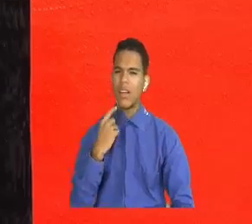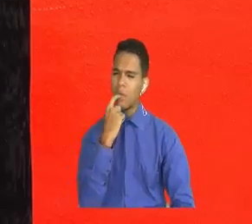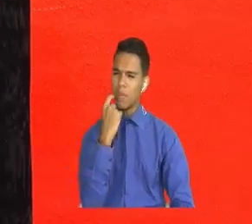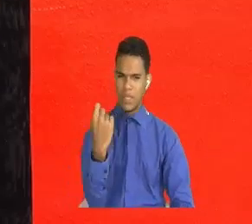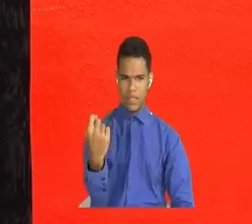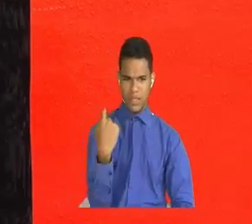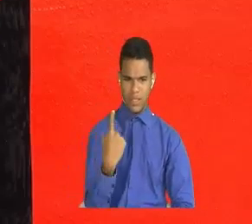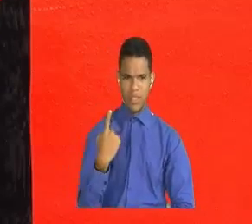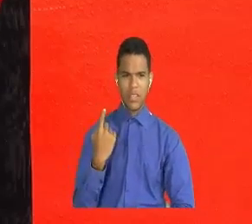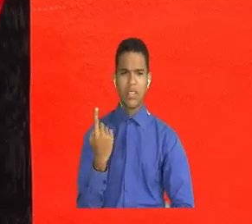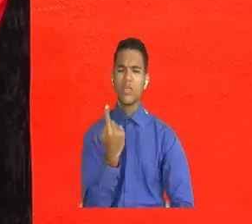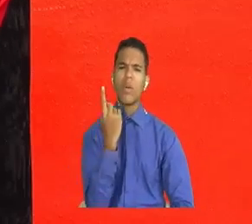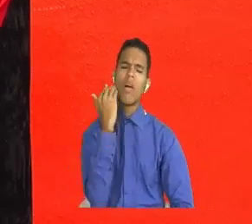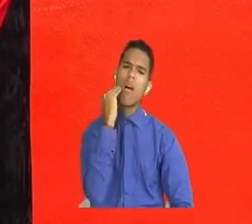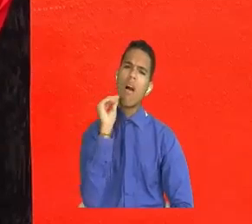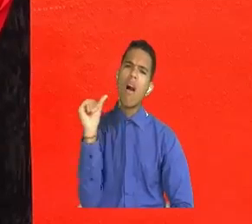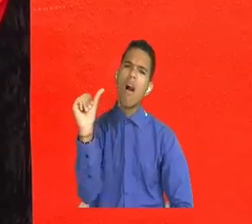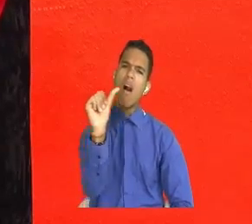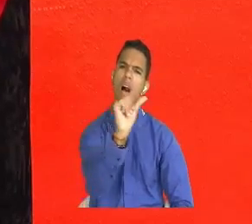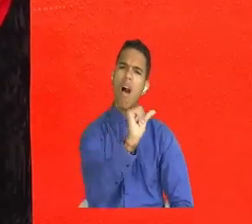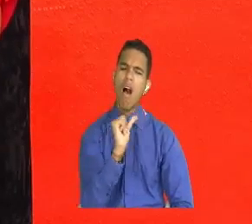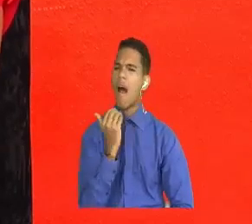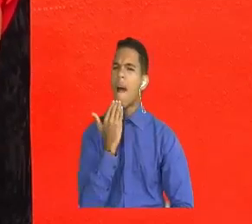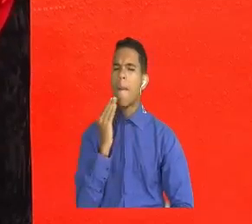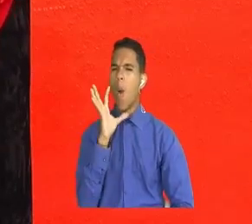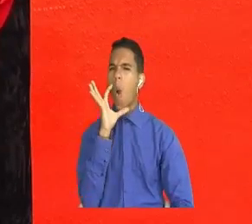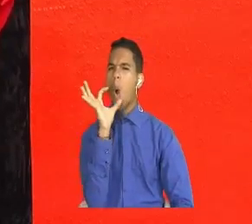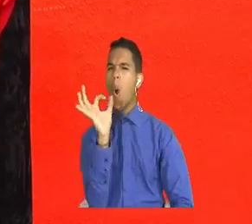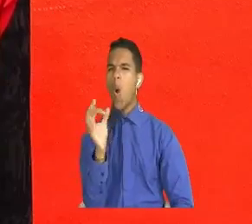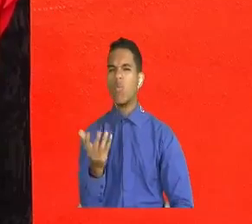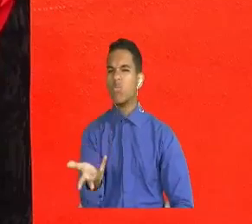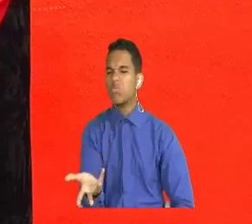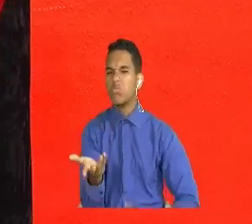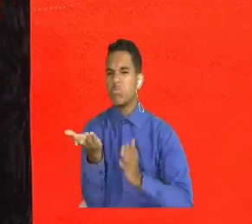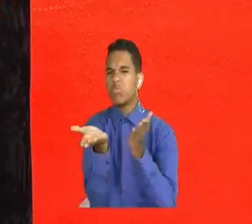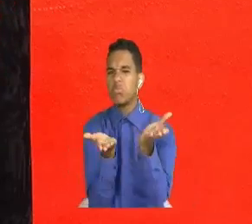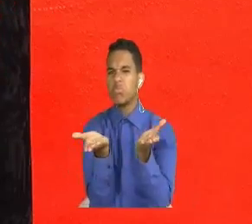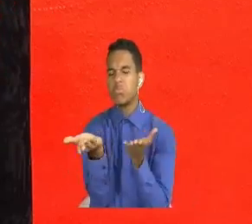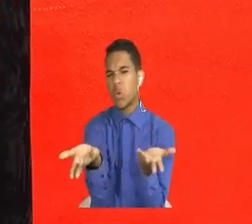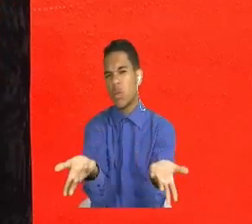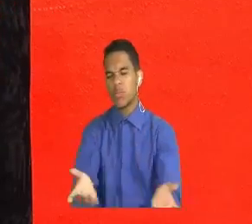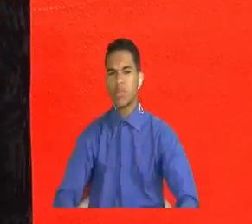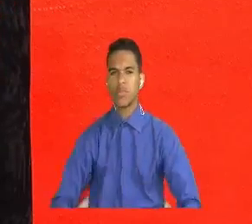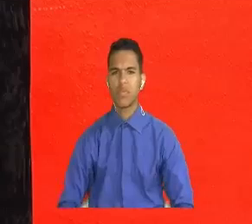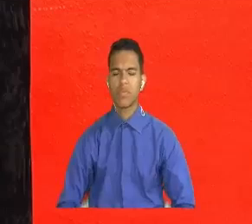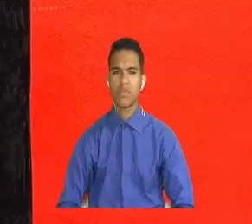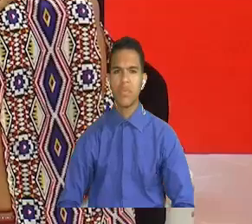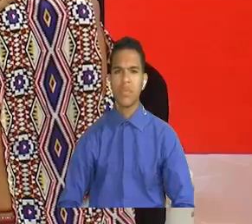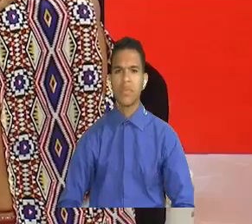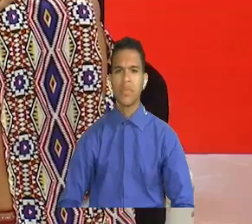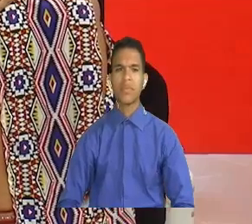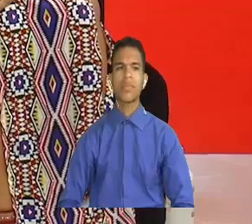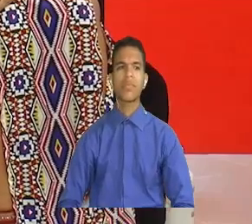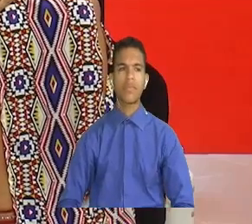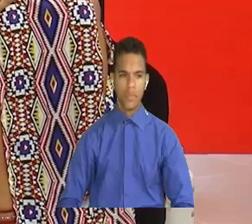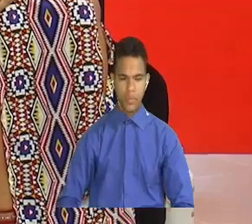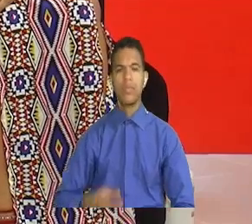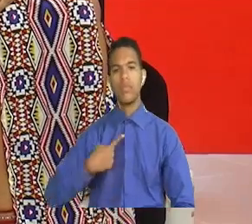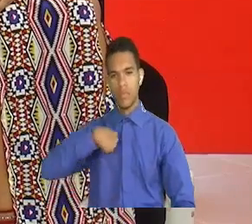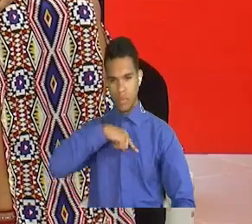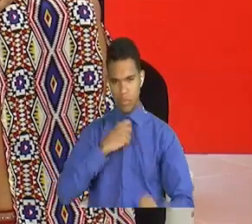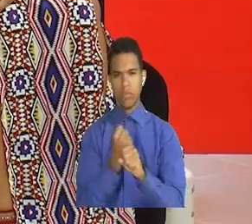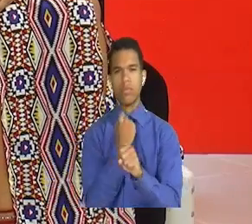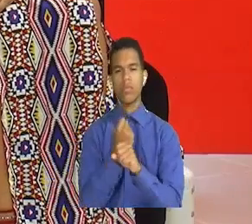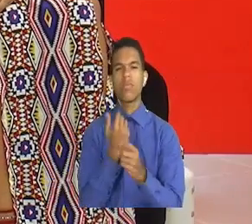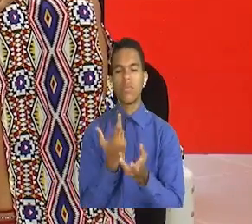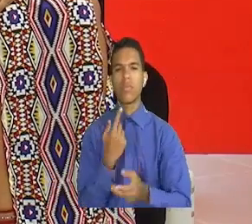hacen tratamientos para las mujeres? En el caso de los hombres, ¿a qué tipo de servicios pueden acceder? Bueno, solamente trabajamos para